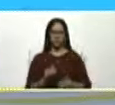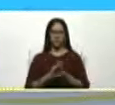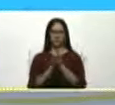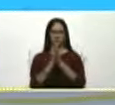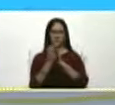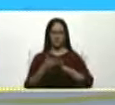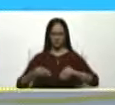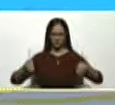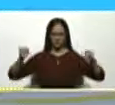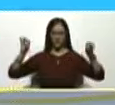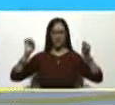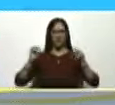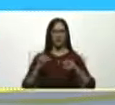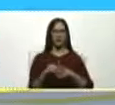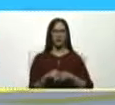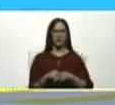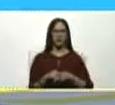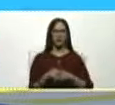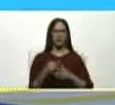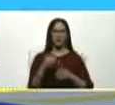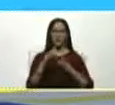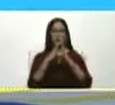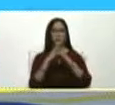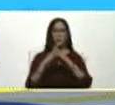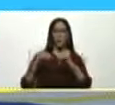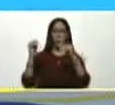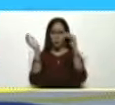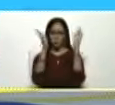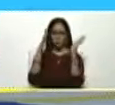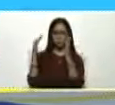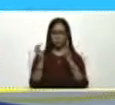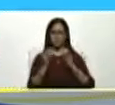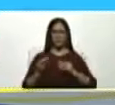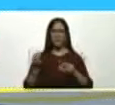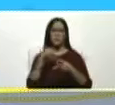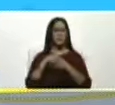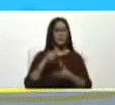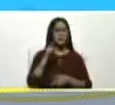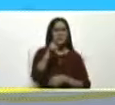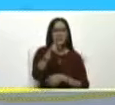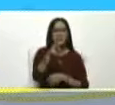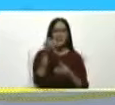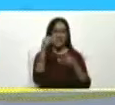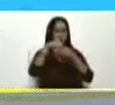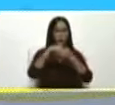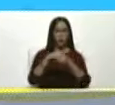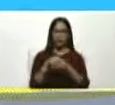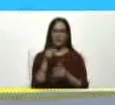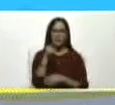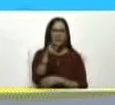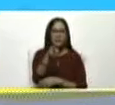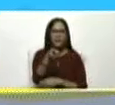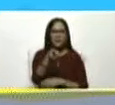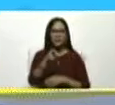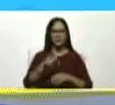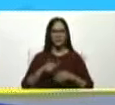Como dice la canción, ¿cómo es que dice? Todo se derrumbó dentro de ti, dentro de ti.